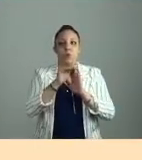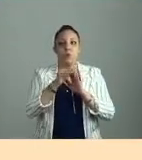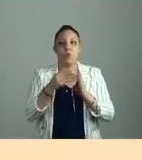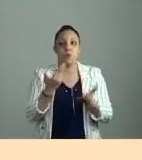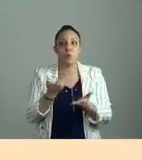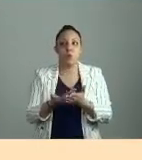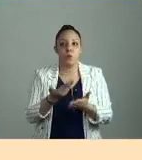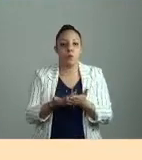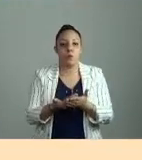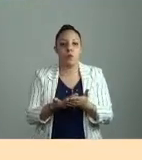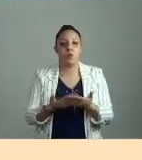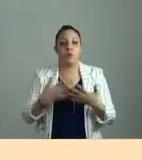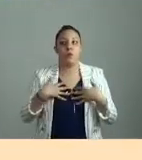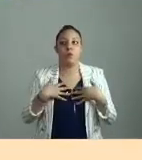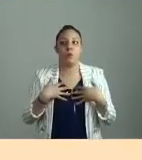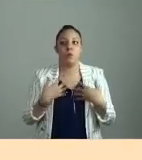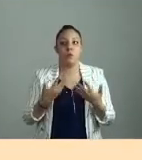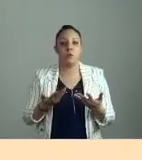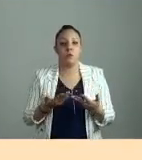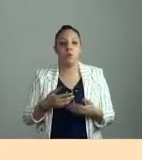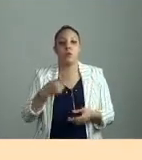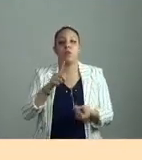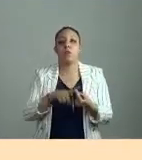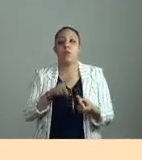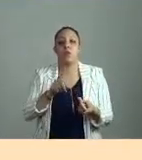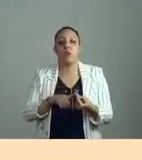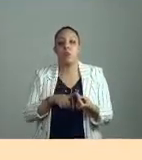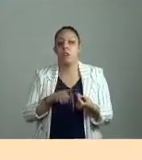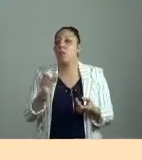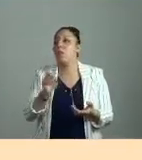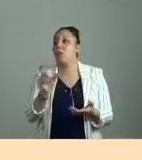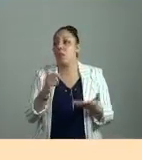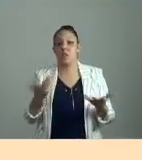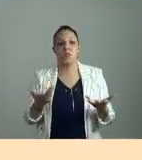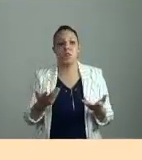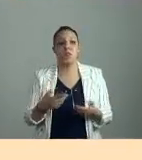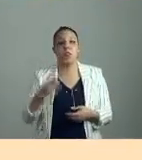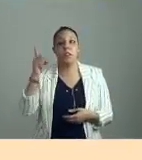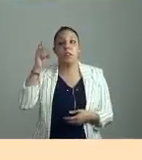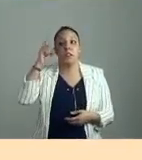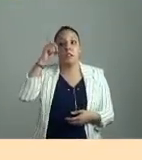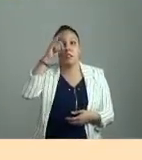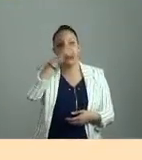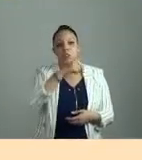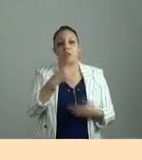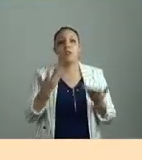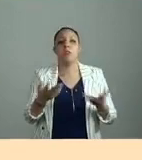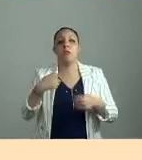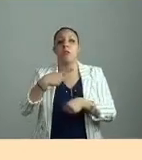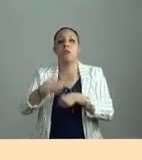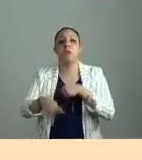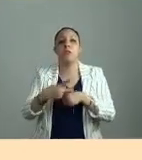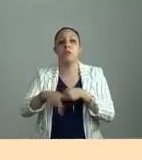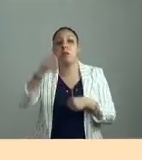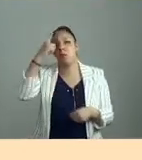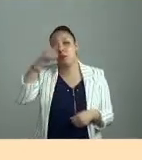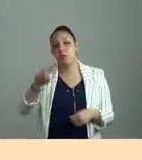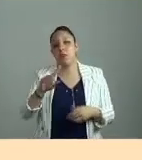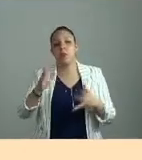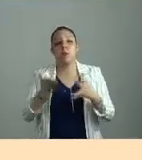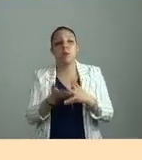es un peligro de muerte entonces no recuperar recuperar